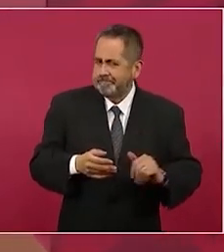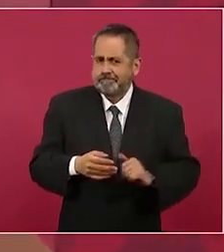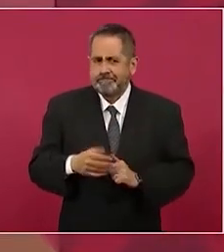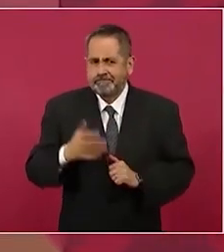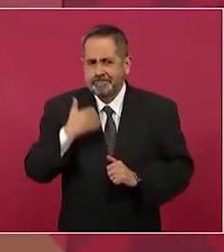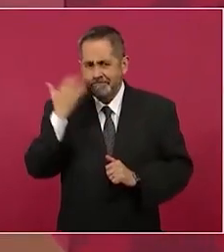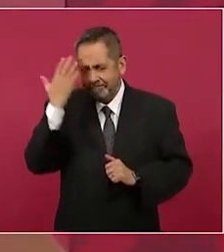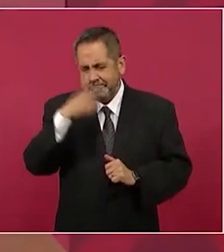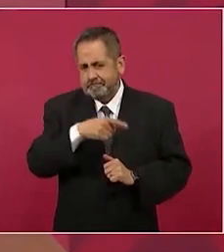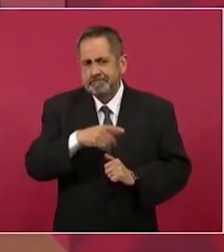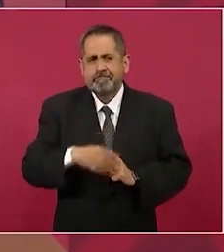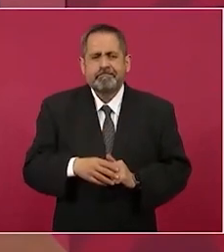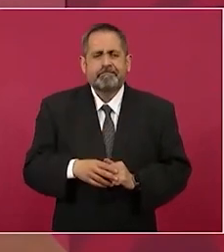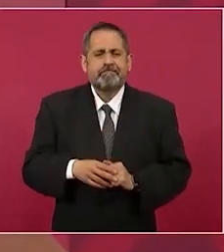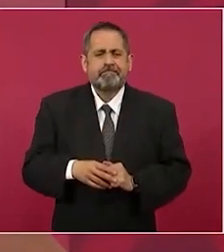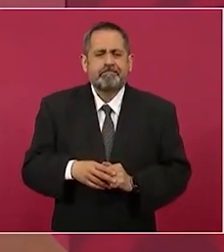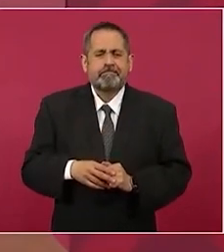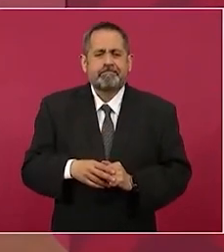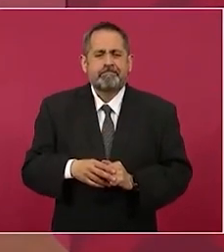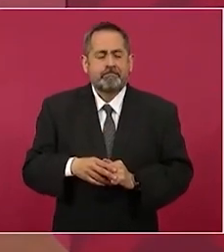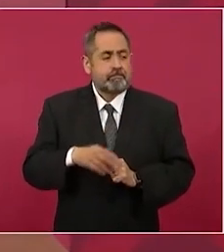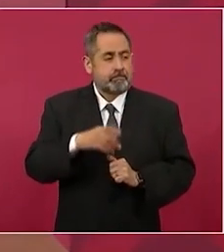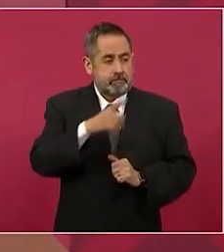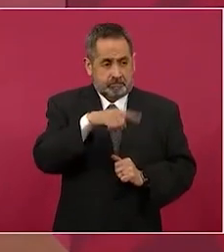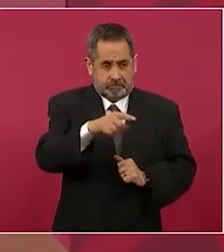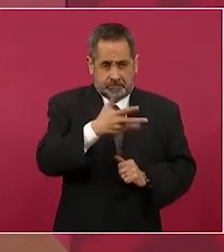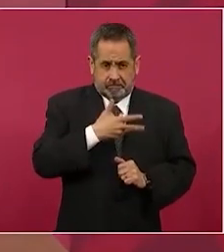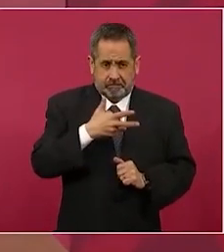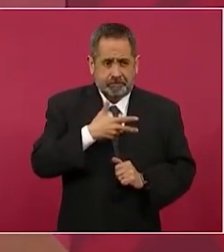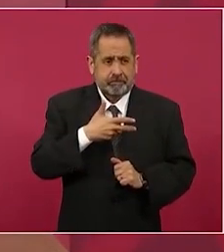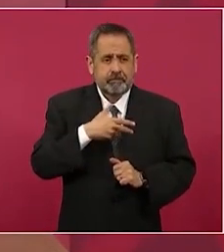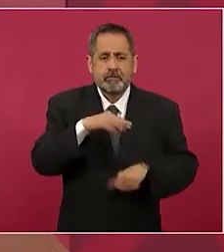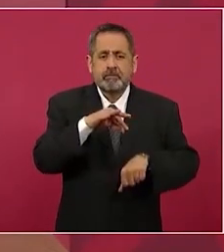si tienen servicio médico